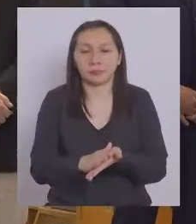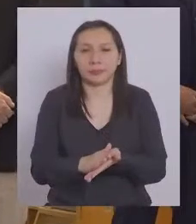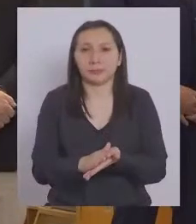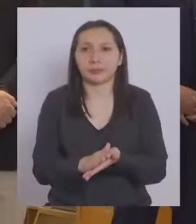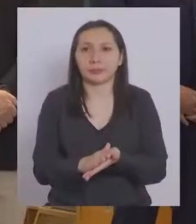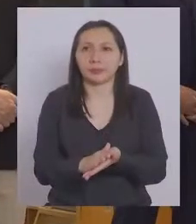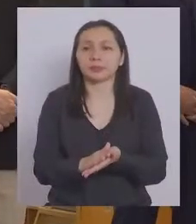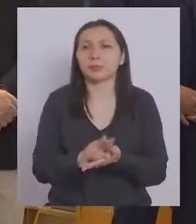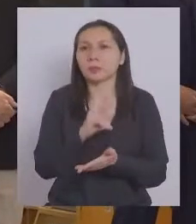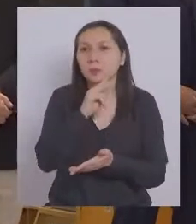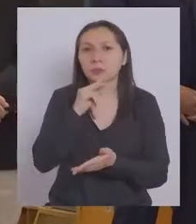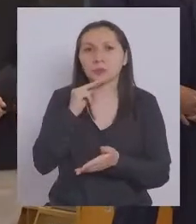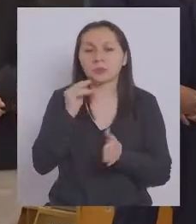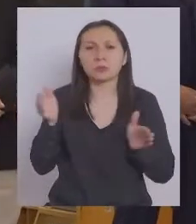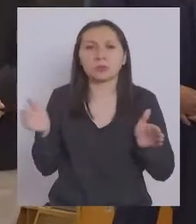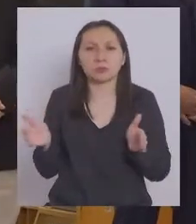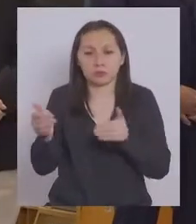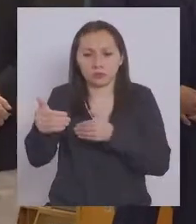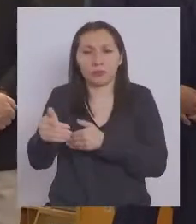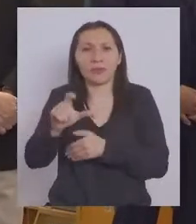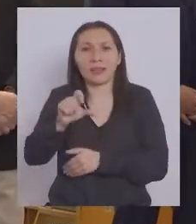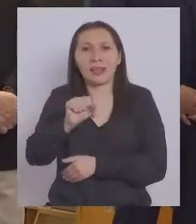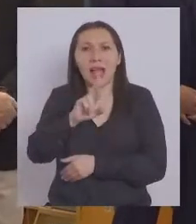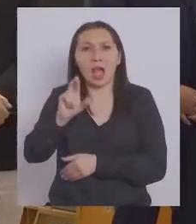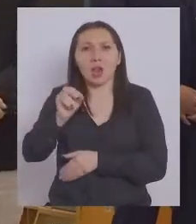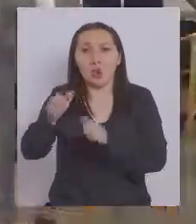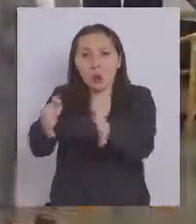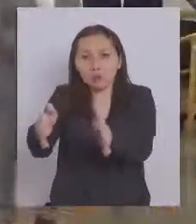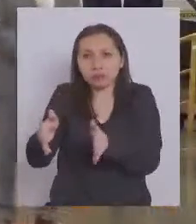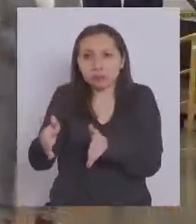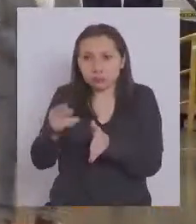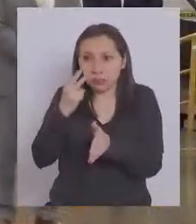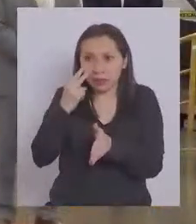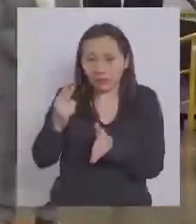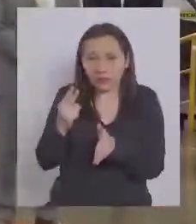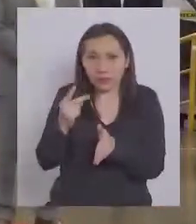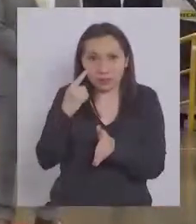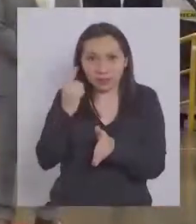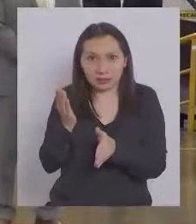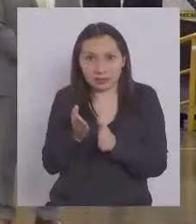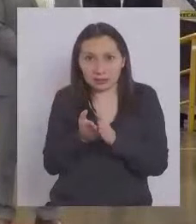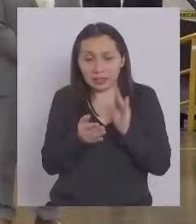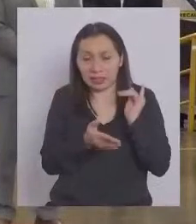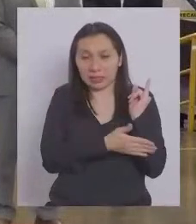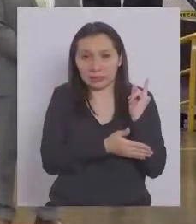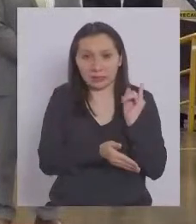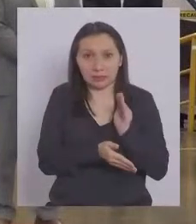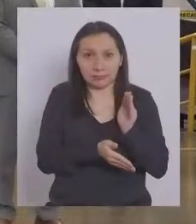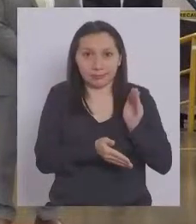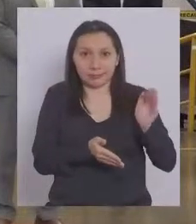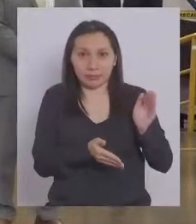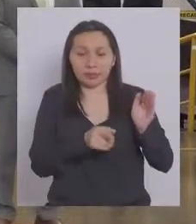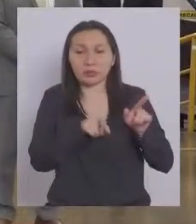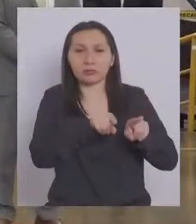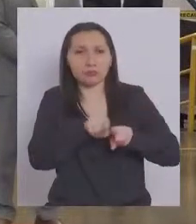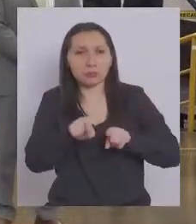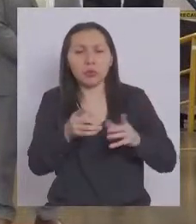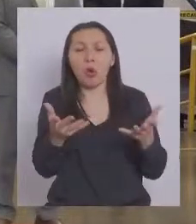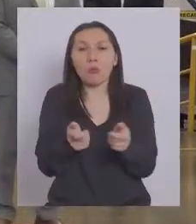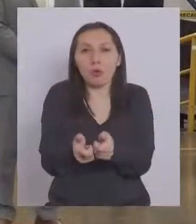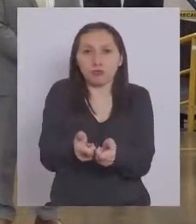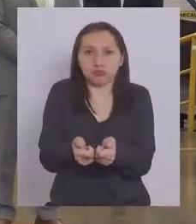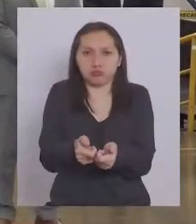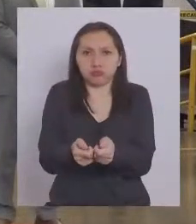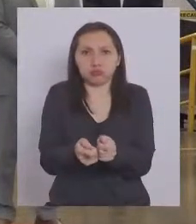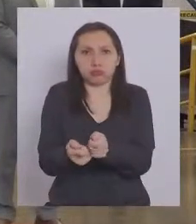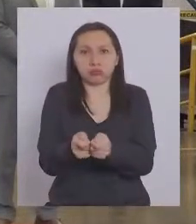un pequeño carro que ustedes ven delante de este tren a mi izquierda, que se gestiona a control remoto